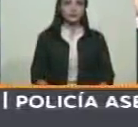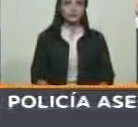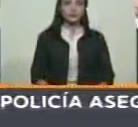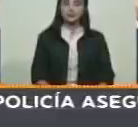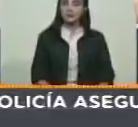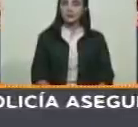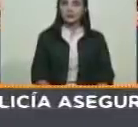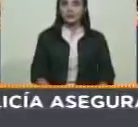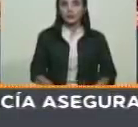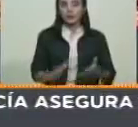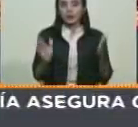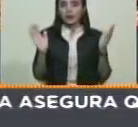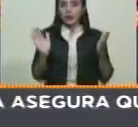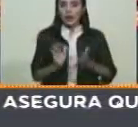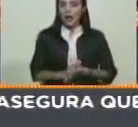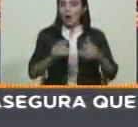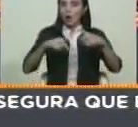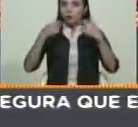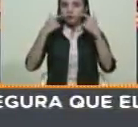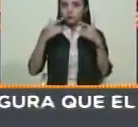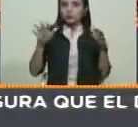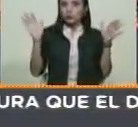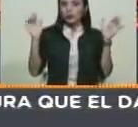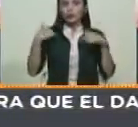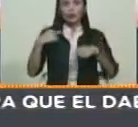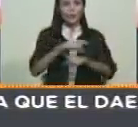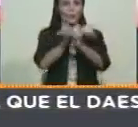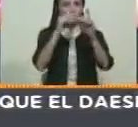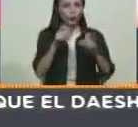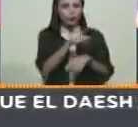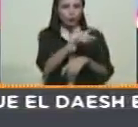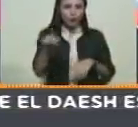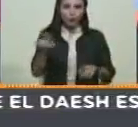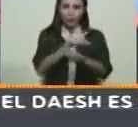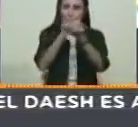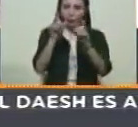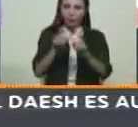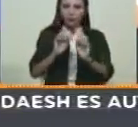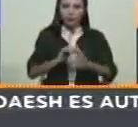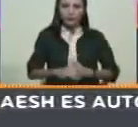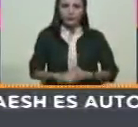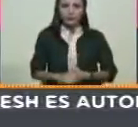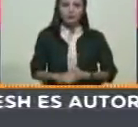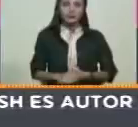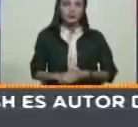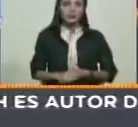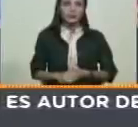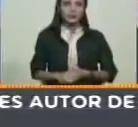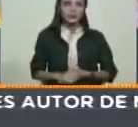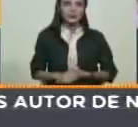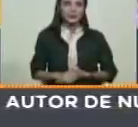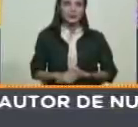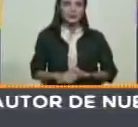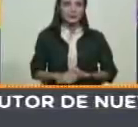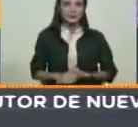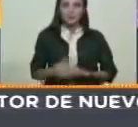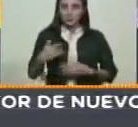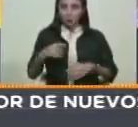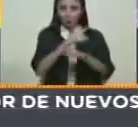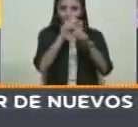y como quien no quiere la cosa quiero hacer una pregunta porque no se entere en los medios la pregunta que voy a hacer te